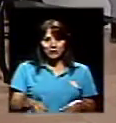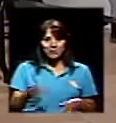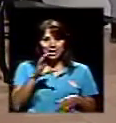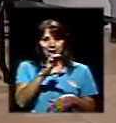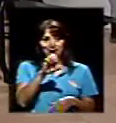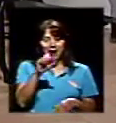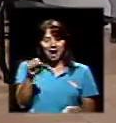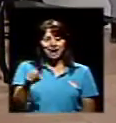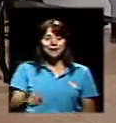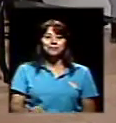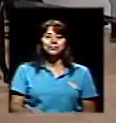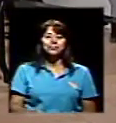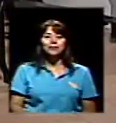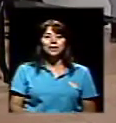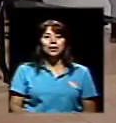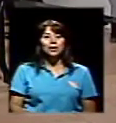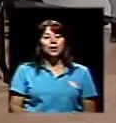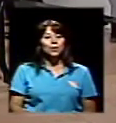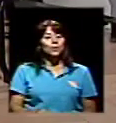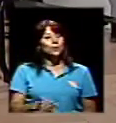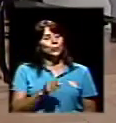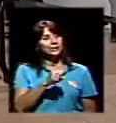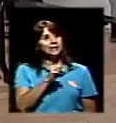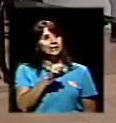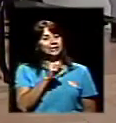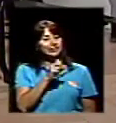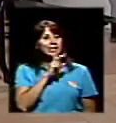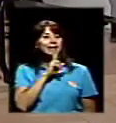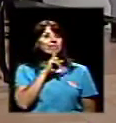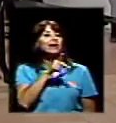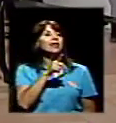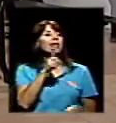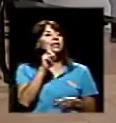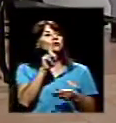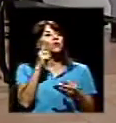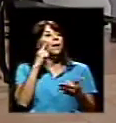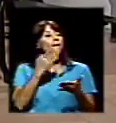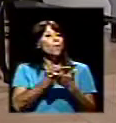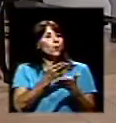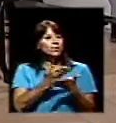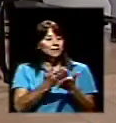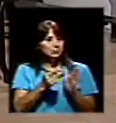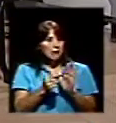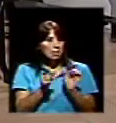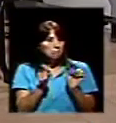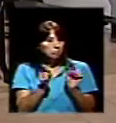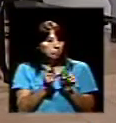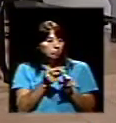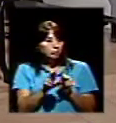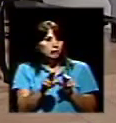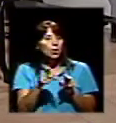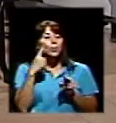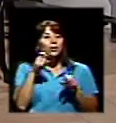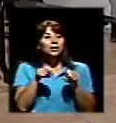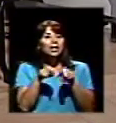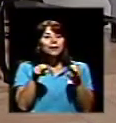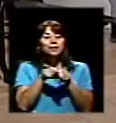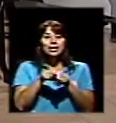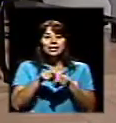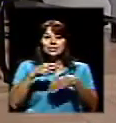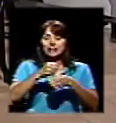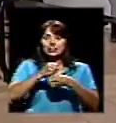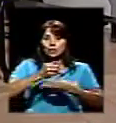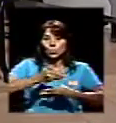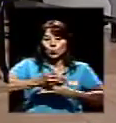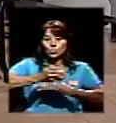bueno, es una muestra, ¿verdad? Porque se han estado haciendo, se han estado construyendo también edificaciones para los equipos básicos de